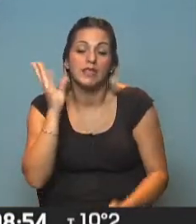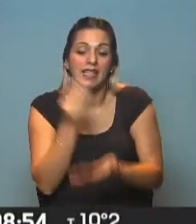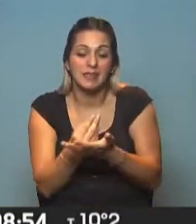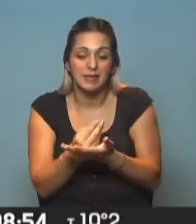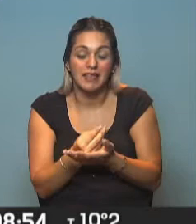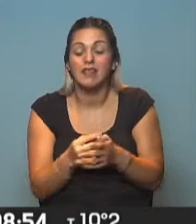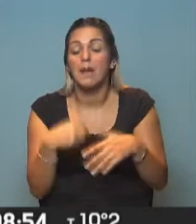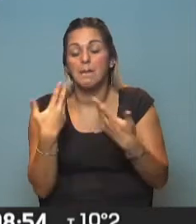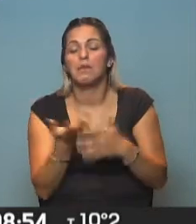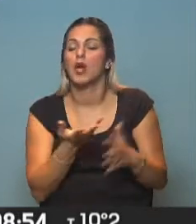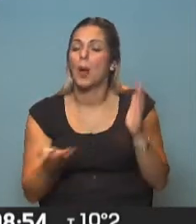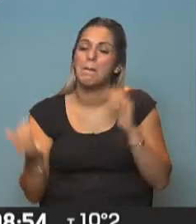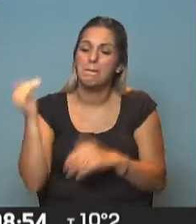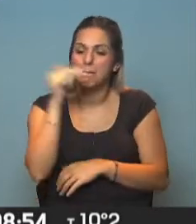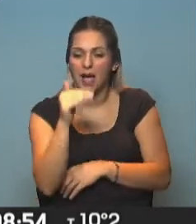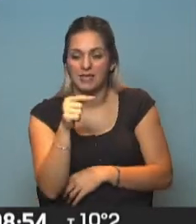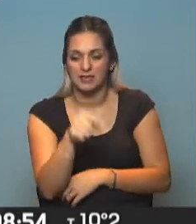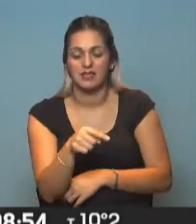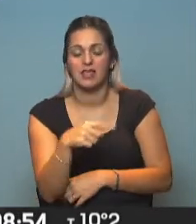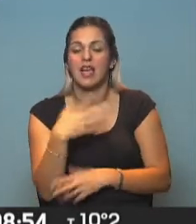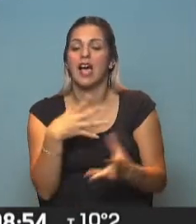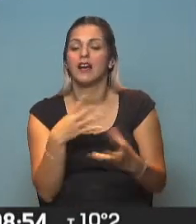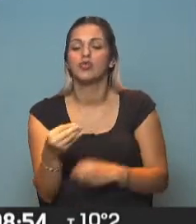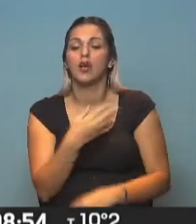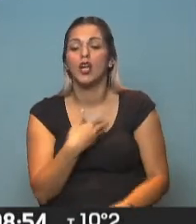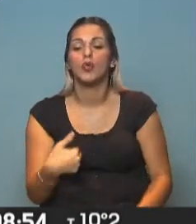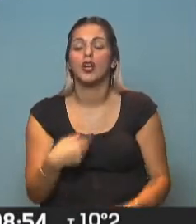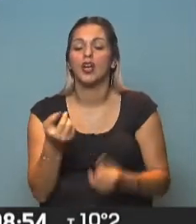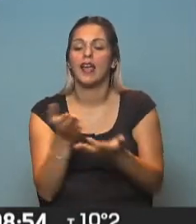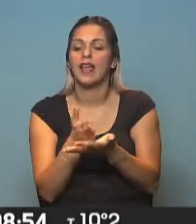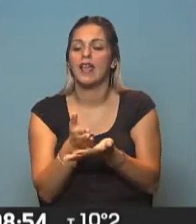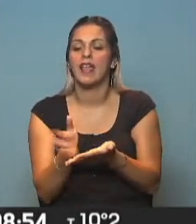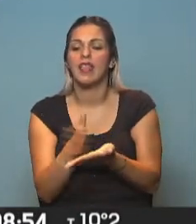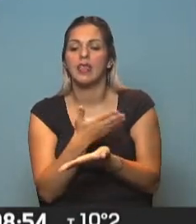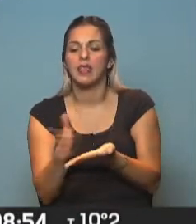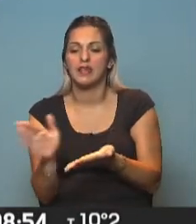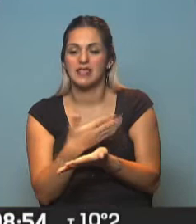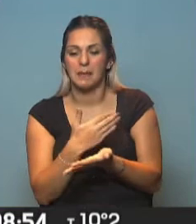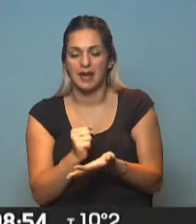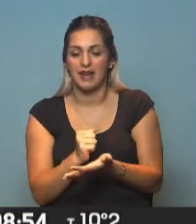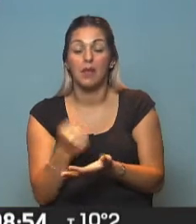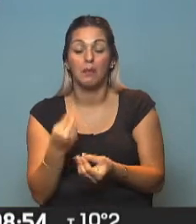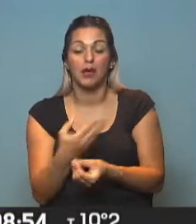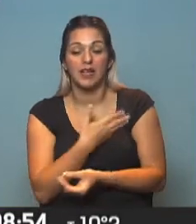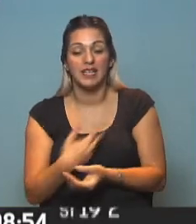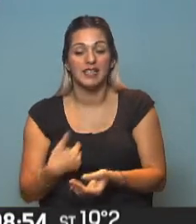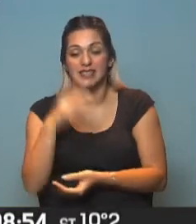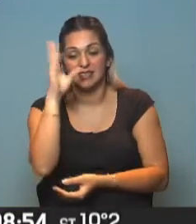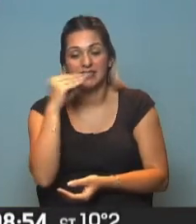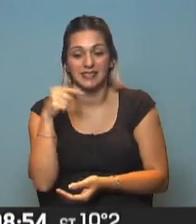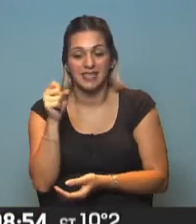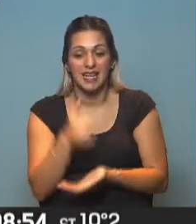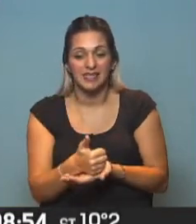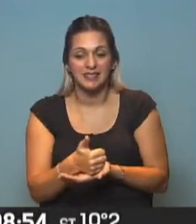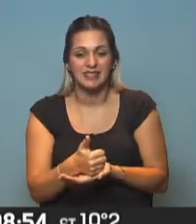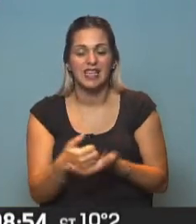sobre todo y esto es lo que más le conviene al gobierno obviamente es dividir las aguas porque con él con christina en la cancha el partido se